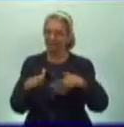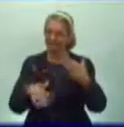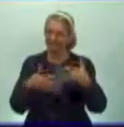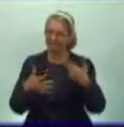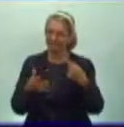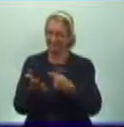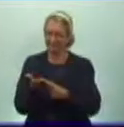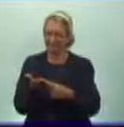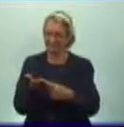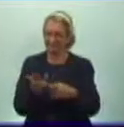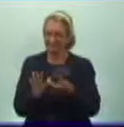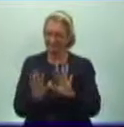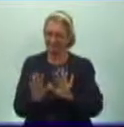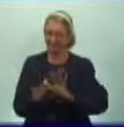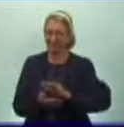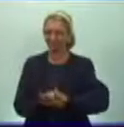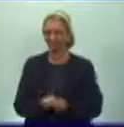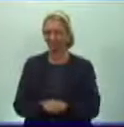durante la semana.